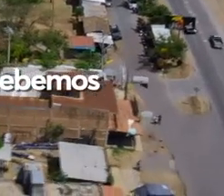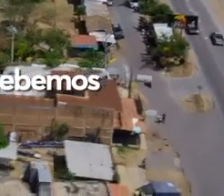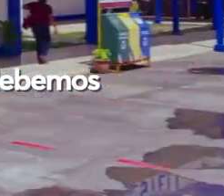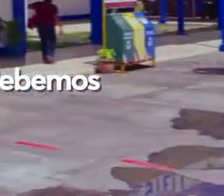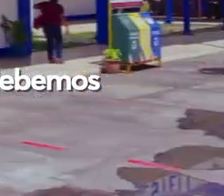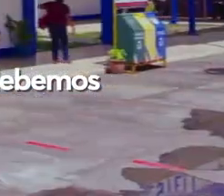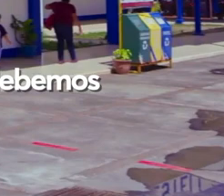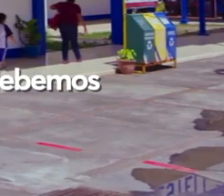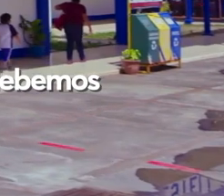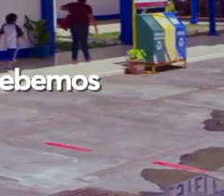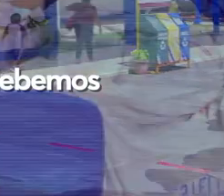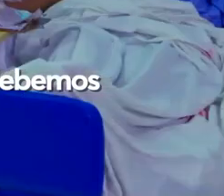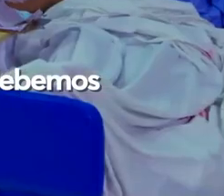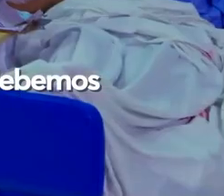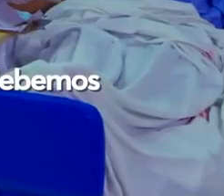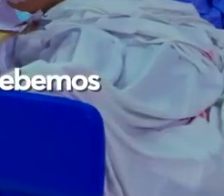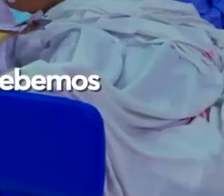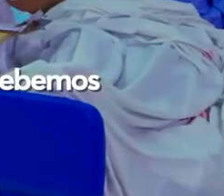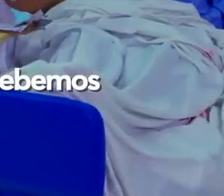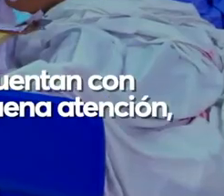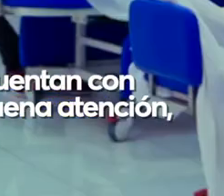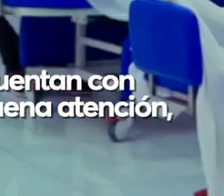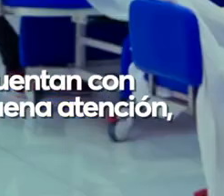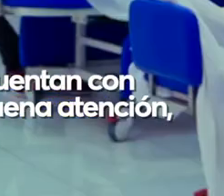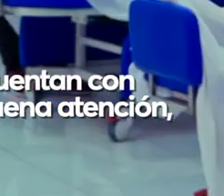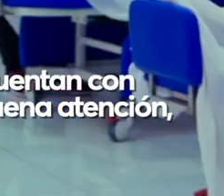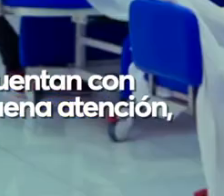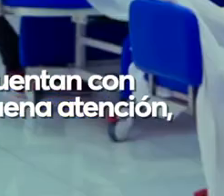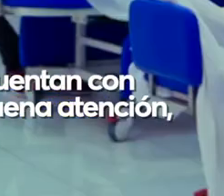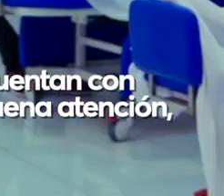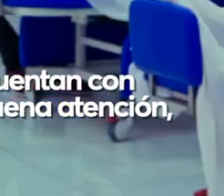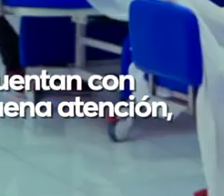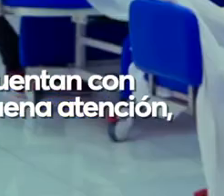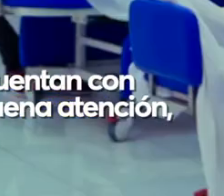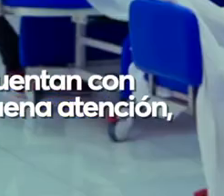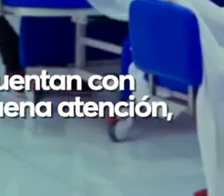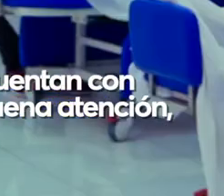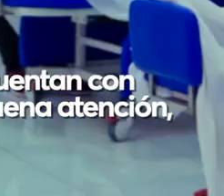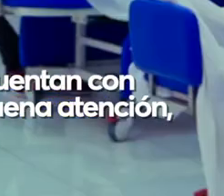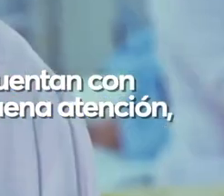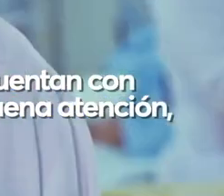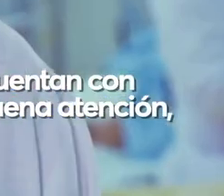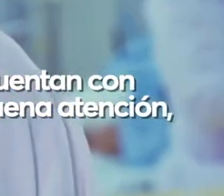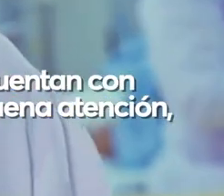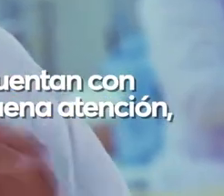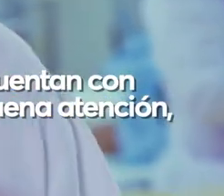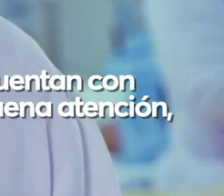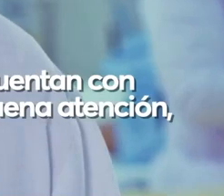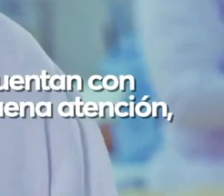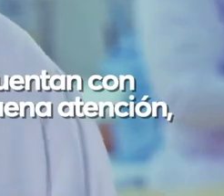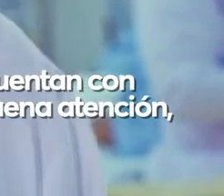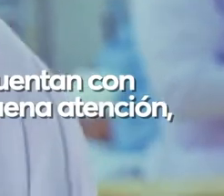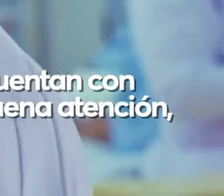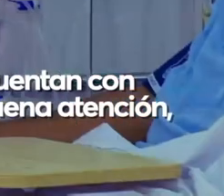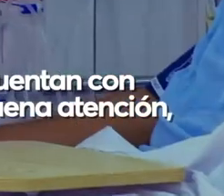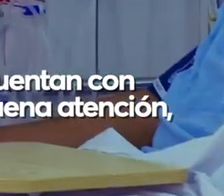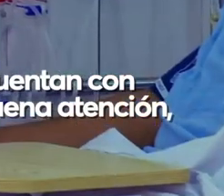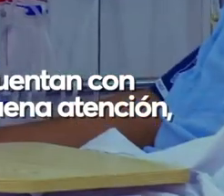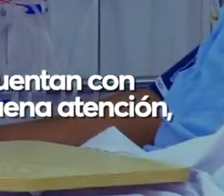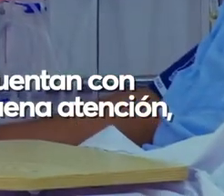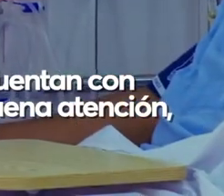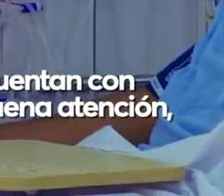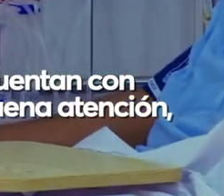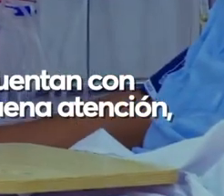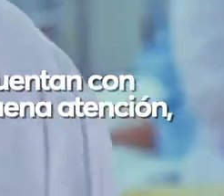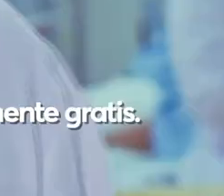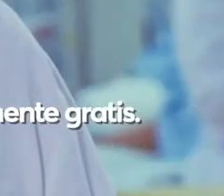como nicaragüenses nos debemos de sentir privilegiados, ya que no todas las partes del mundo cuentan con un sistema de salud de alta calidad, con